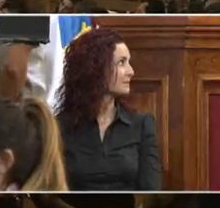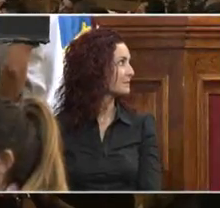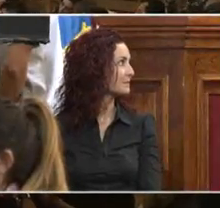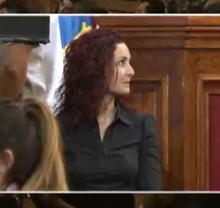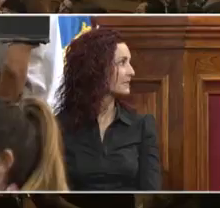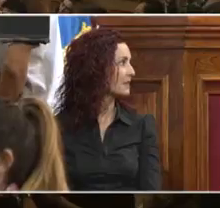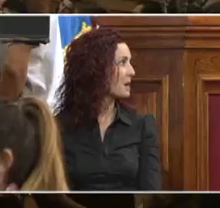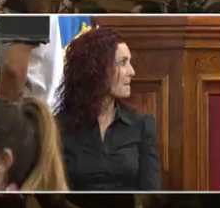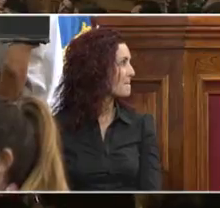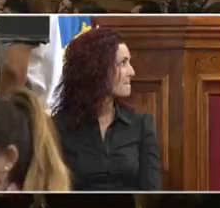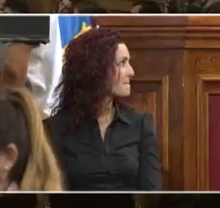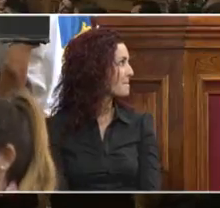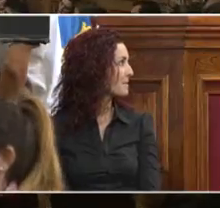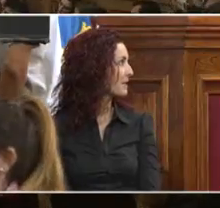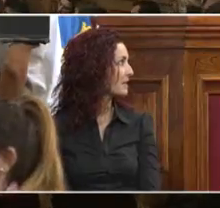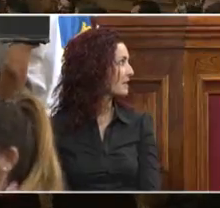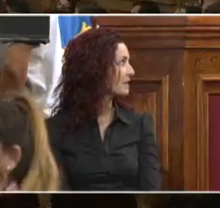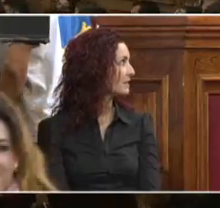antes.